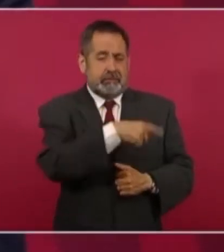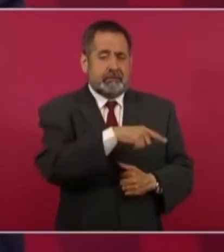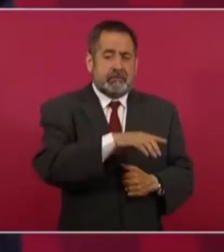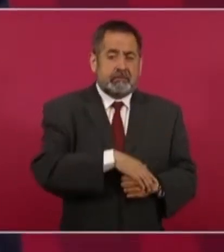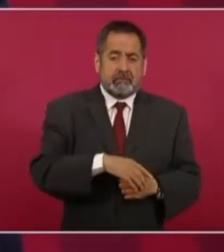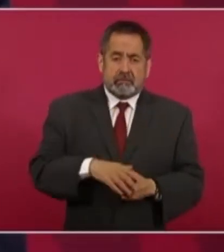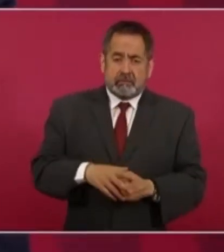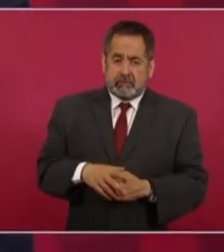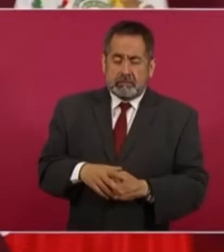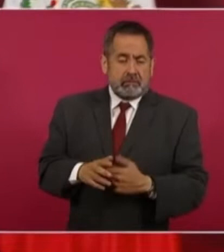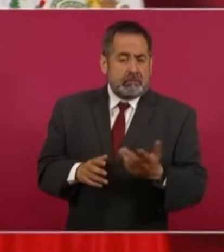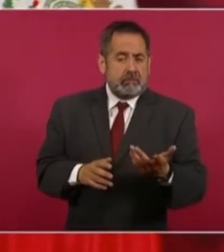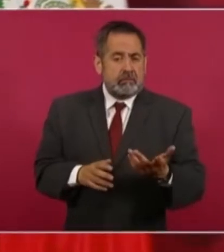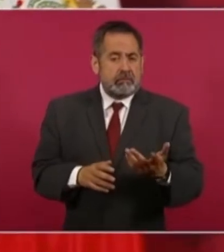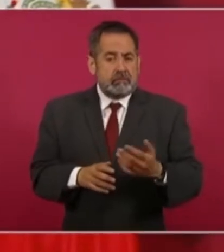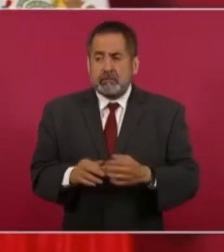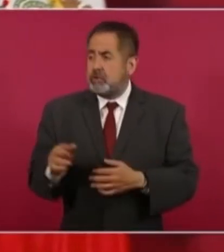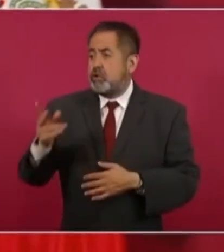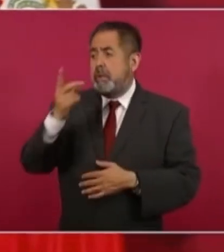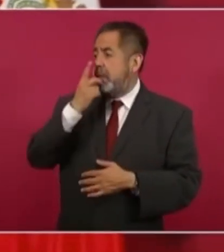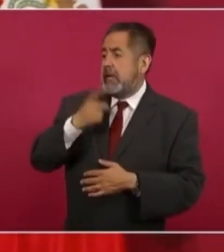no quiero que me digan